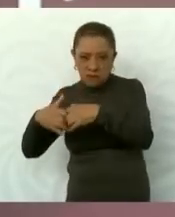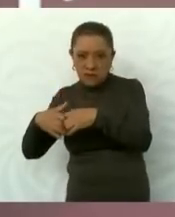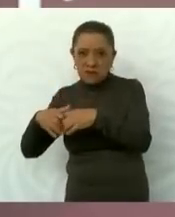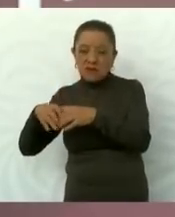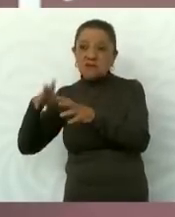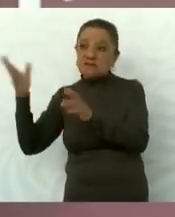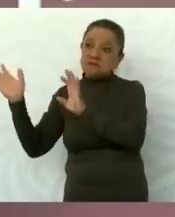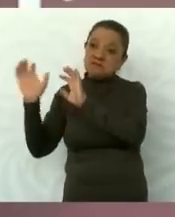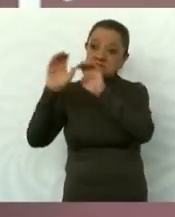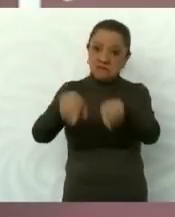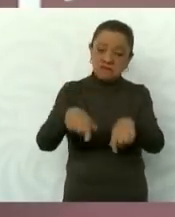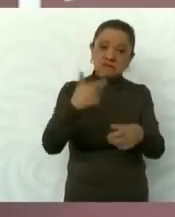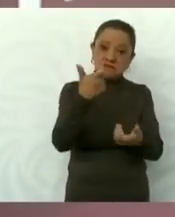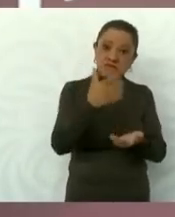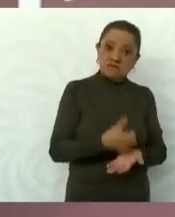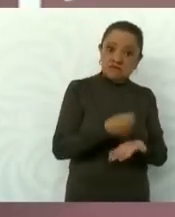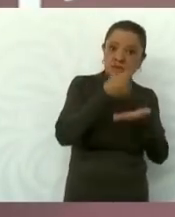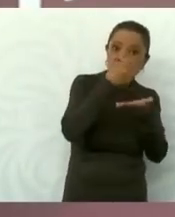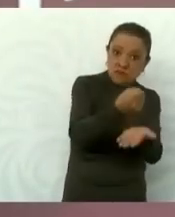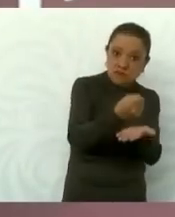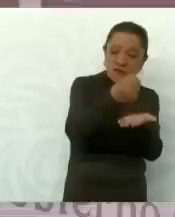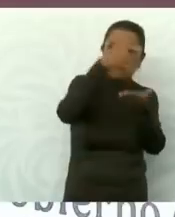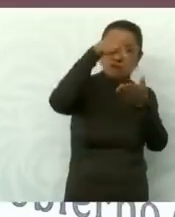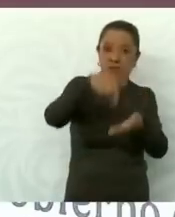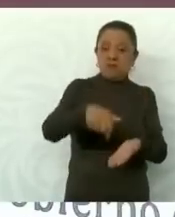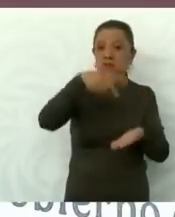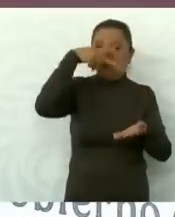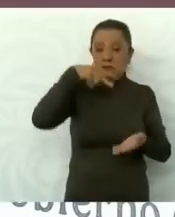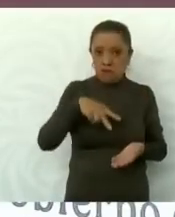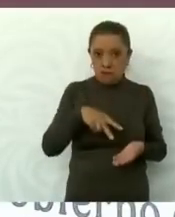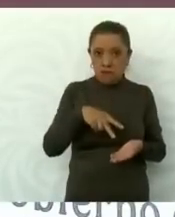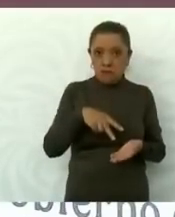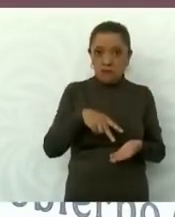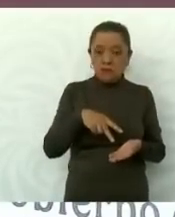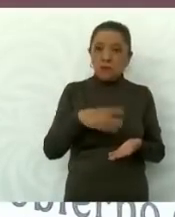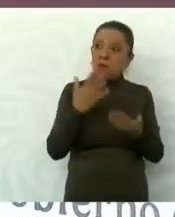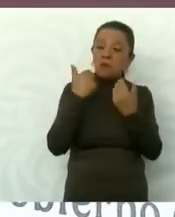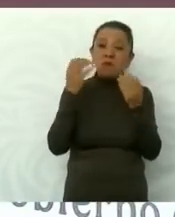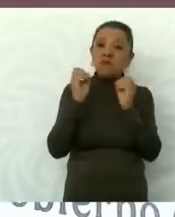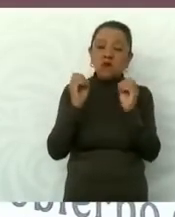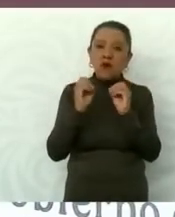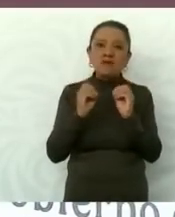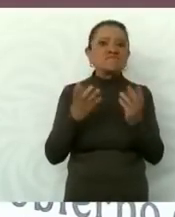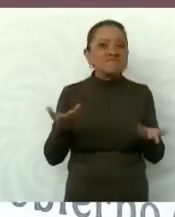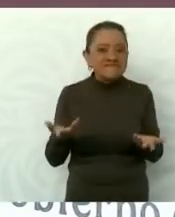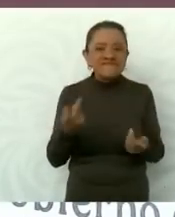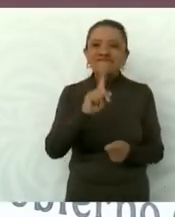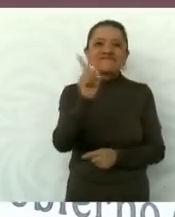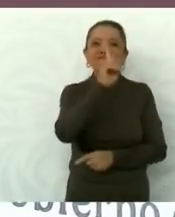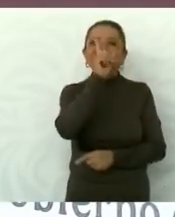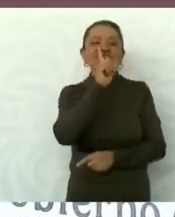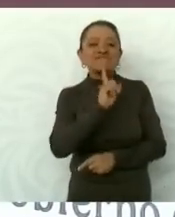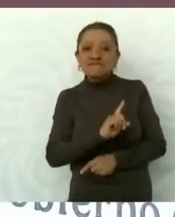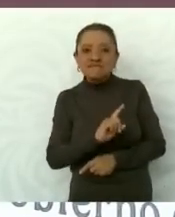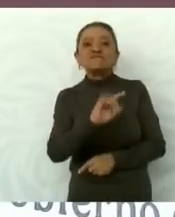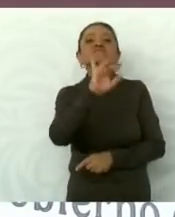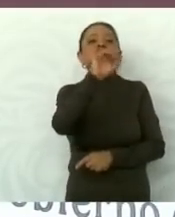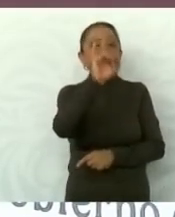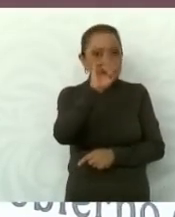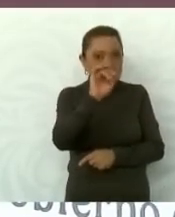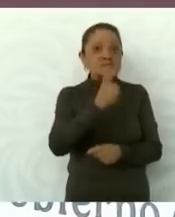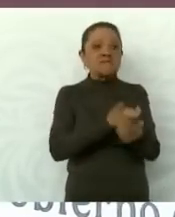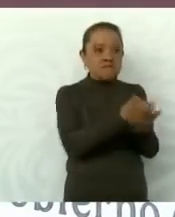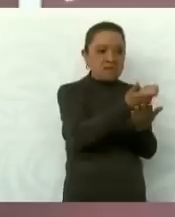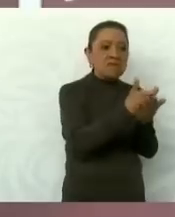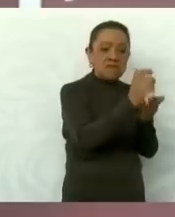mínimo y resultó que ni hubo inflación y la inversión extranjera directa fue el récord de toda la historia de